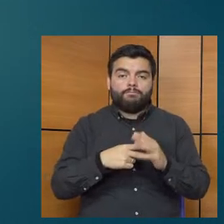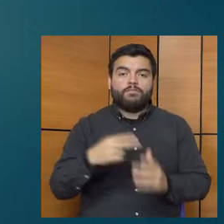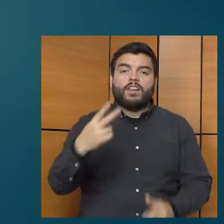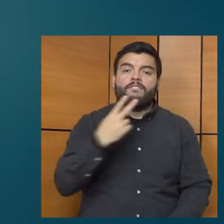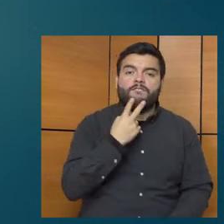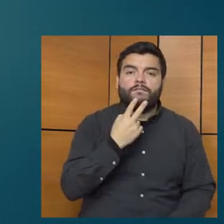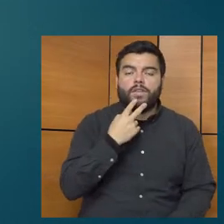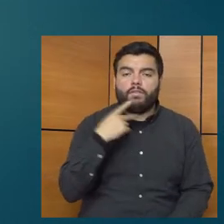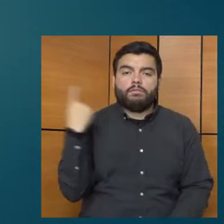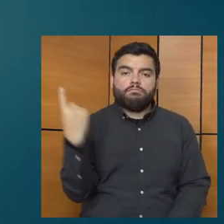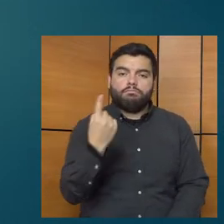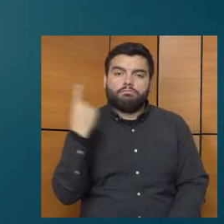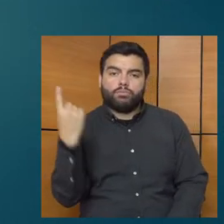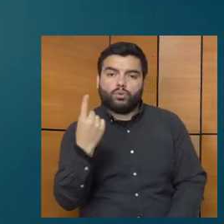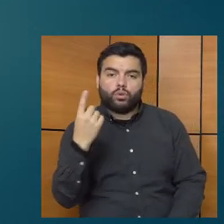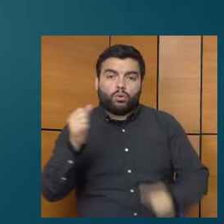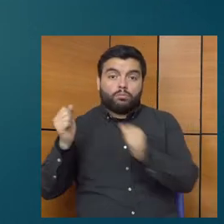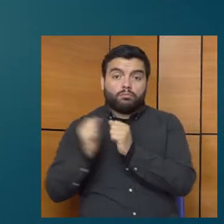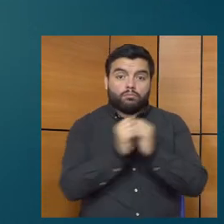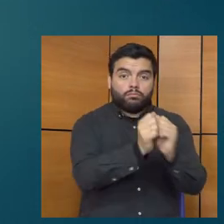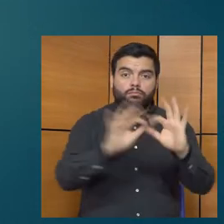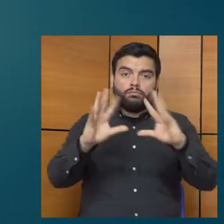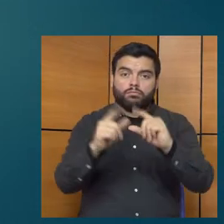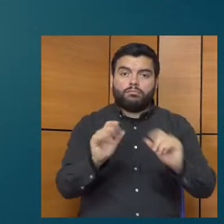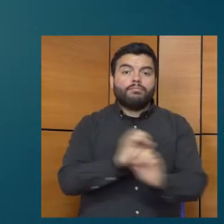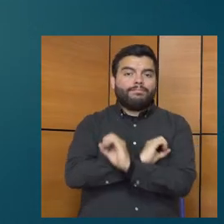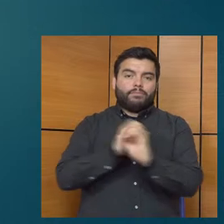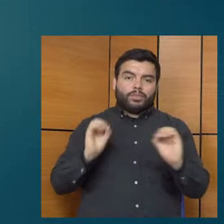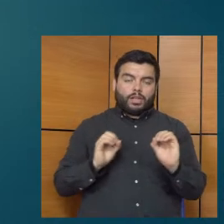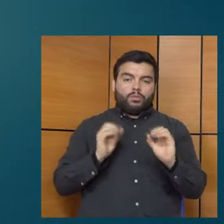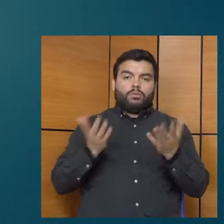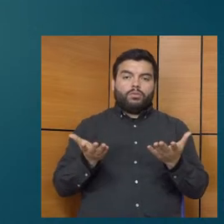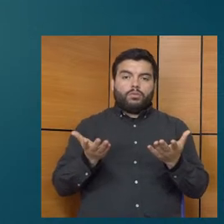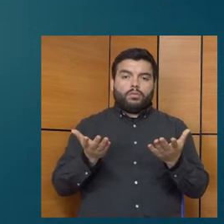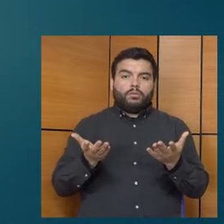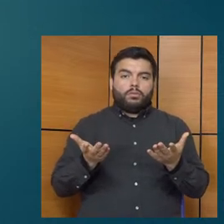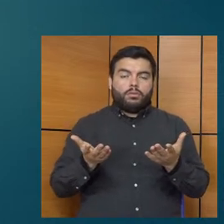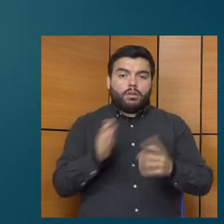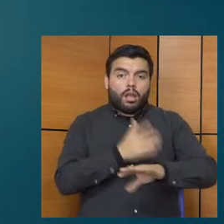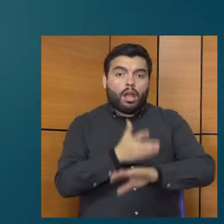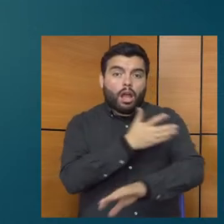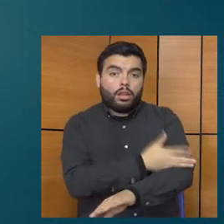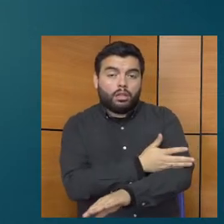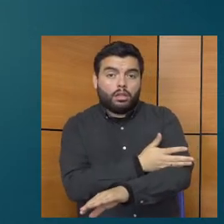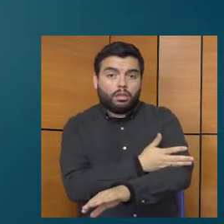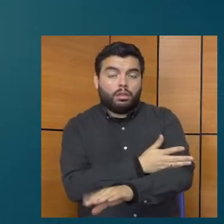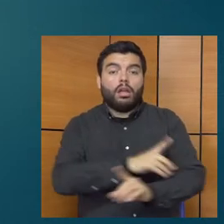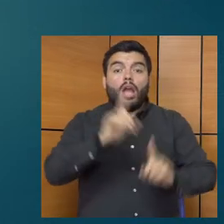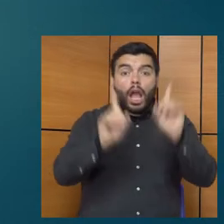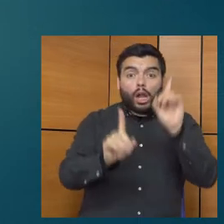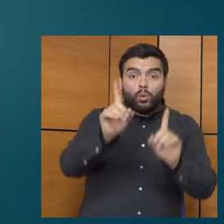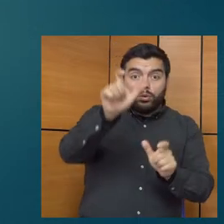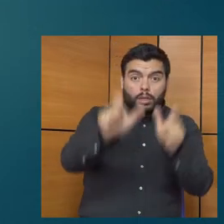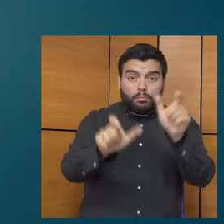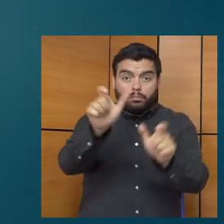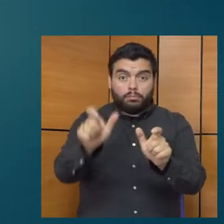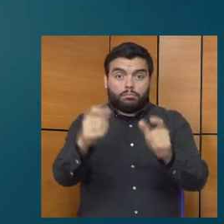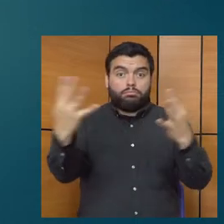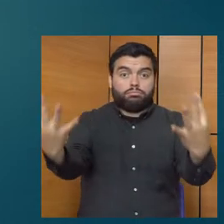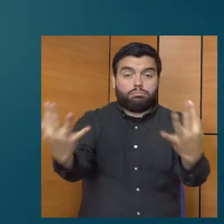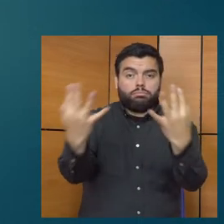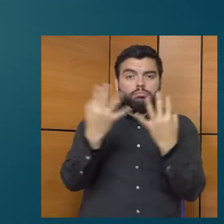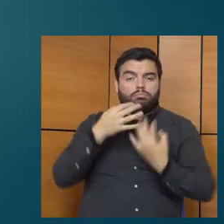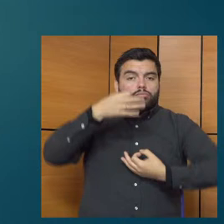solos y sin la compañía de familiares cercanos. Hace un rato, pues precisamente algunos de las personas que están aquí presentes hablaban